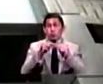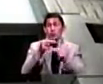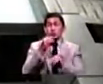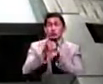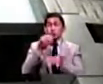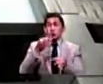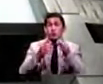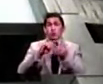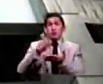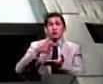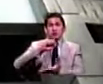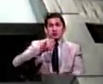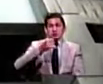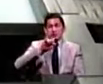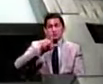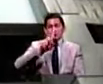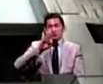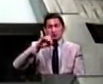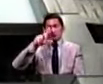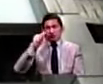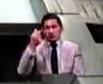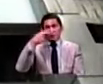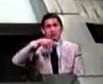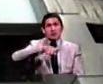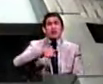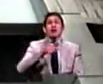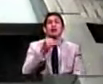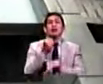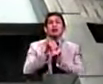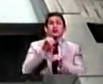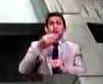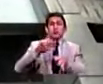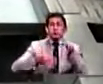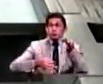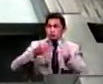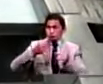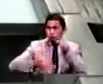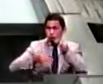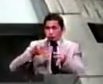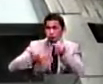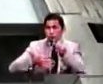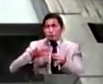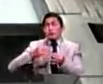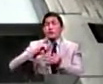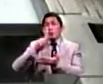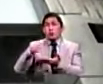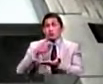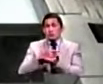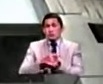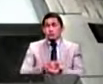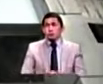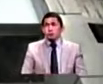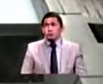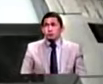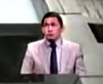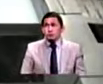Guayas. Silvia O., jueza de la Unidad Judicial Civil, Mercantil e Inquilinato de Guayaquil.